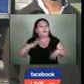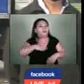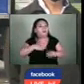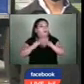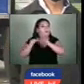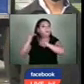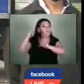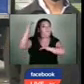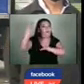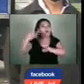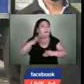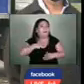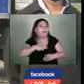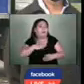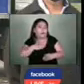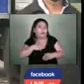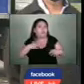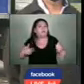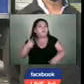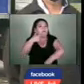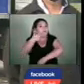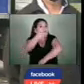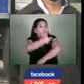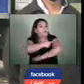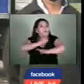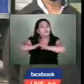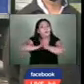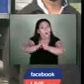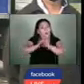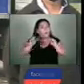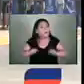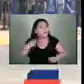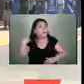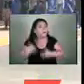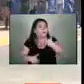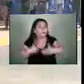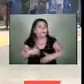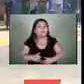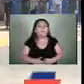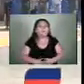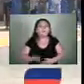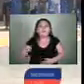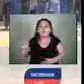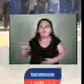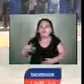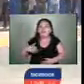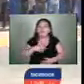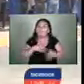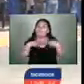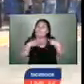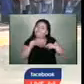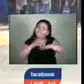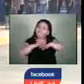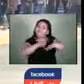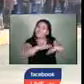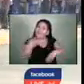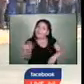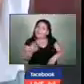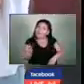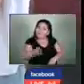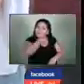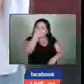poblacional representa el tener biológico para poder ampliar la vacunación a este grupo. El funcionario pide a la población